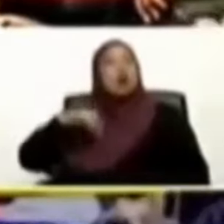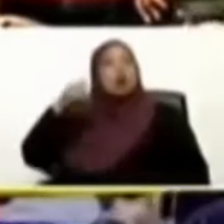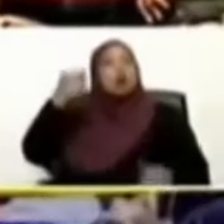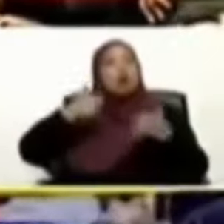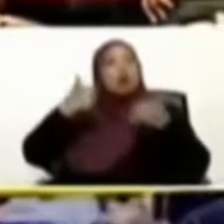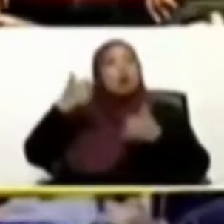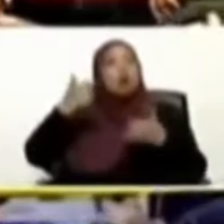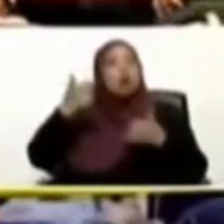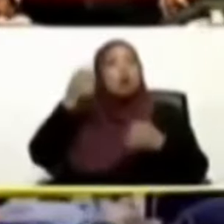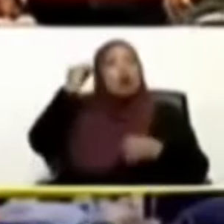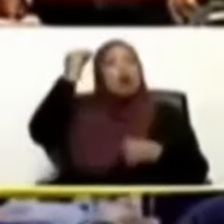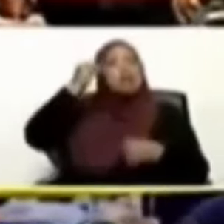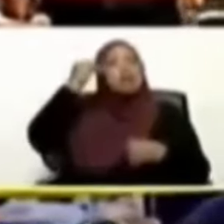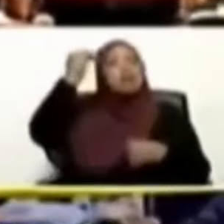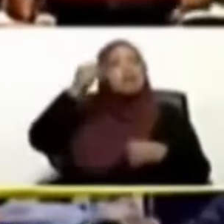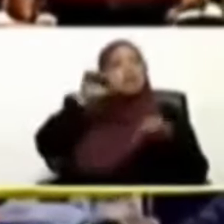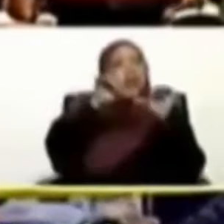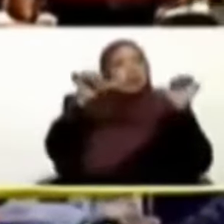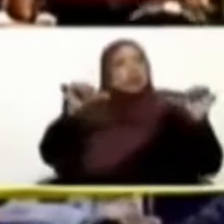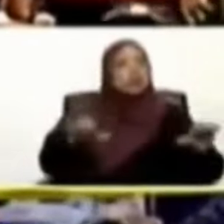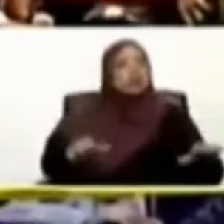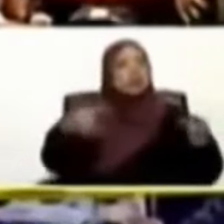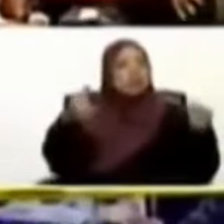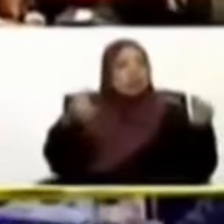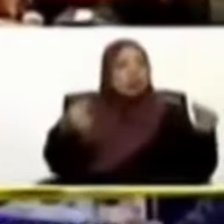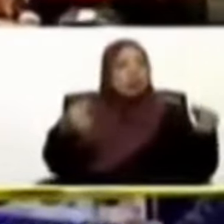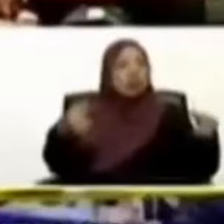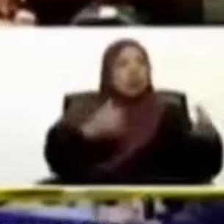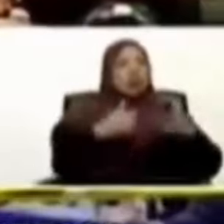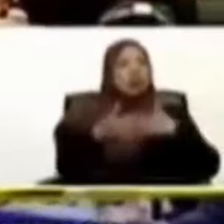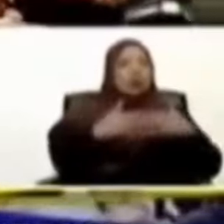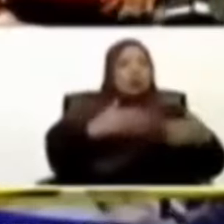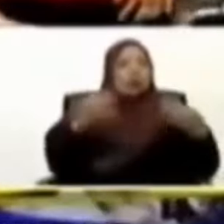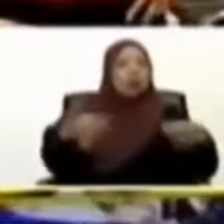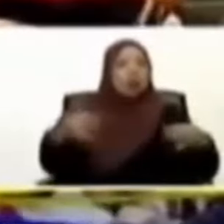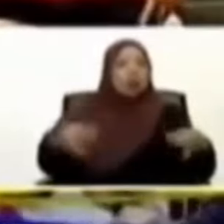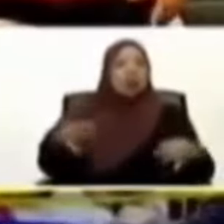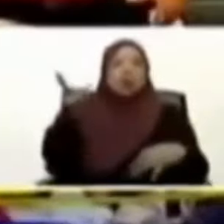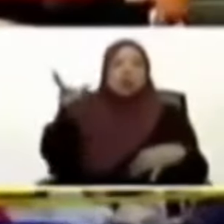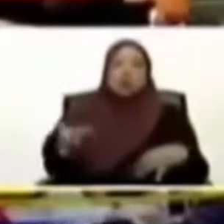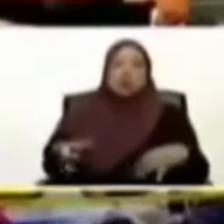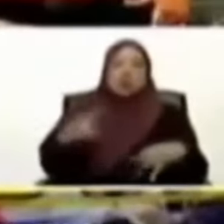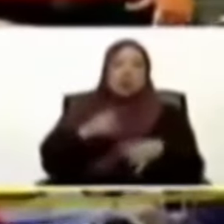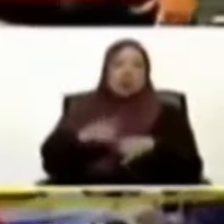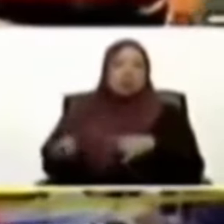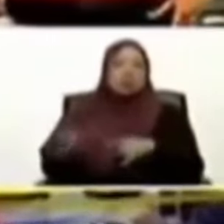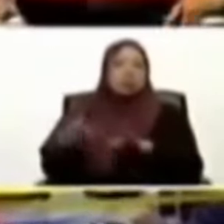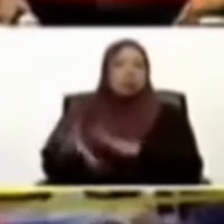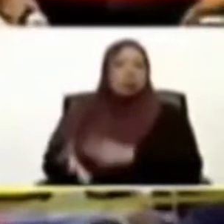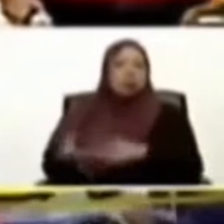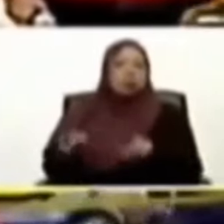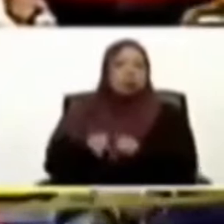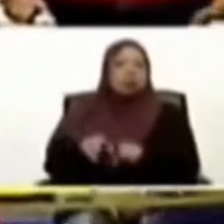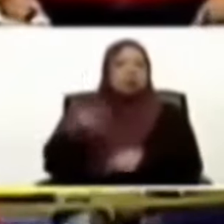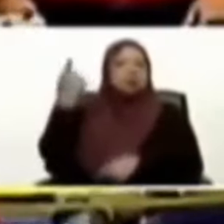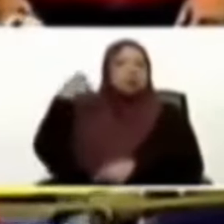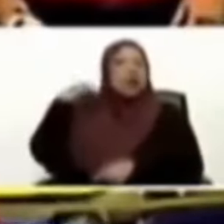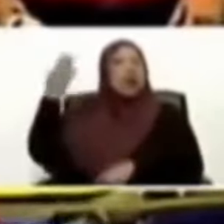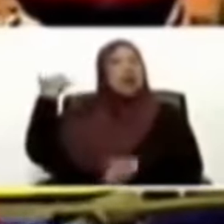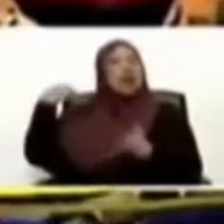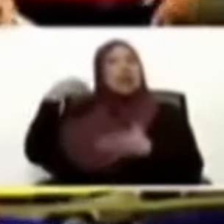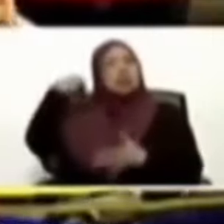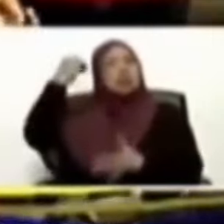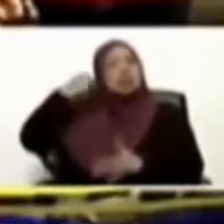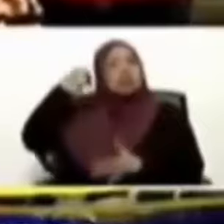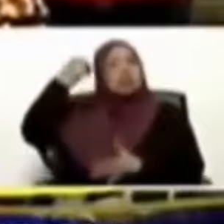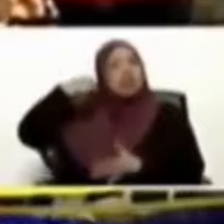última votación razonablemente justa celebrada en Venezuela, el gobierno utilizó sus tribunales títeres para castrar